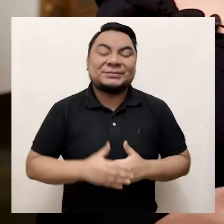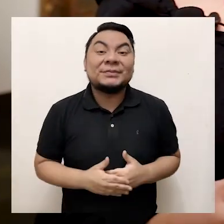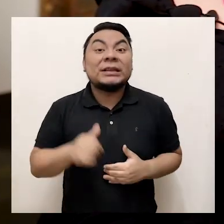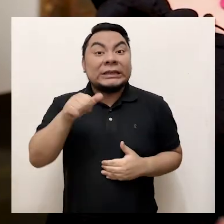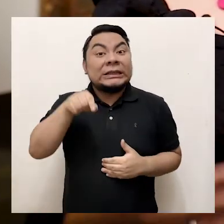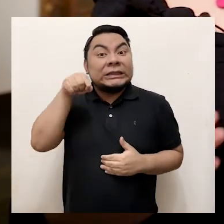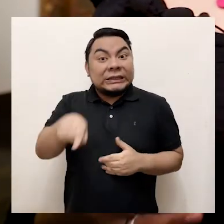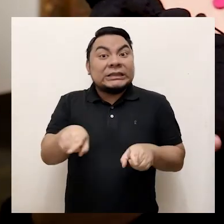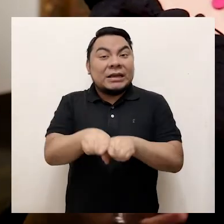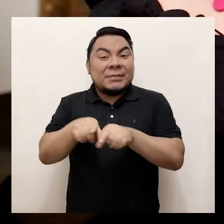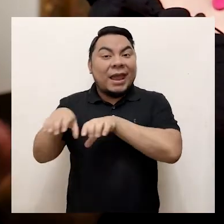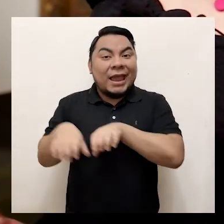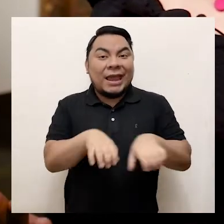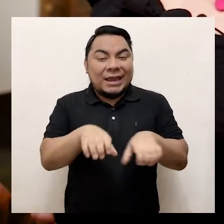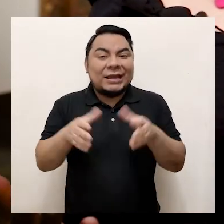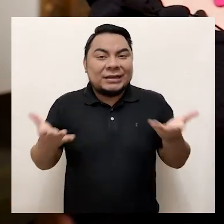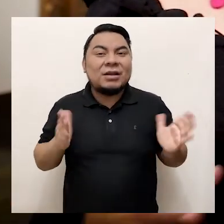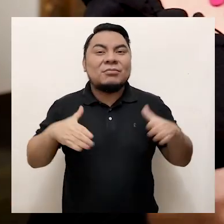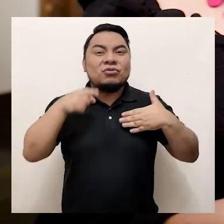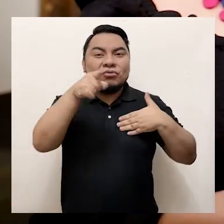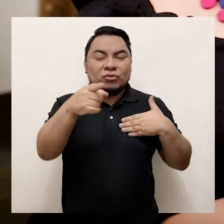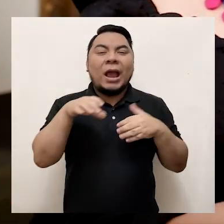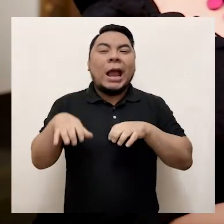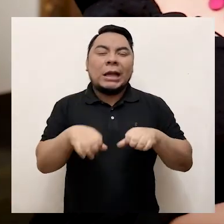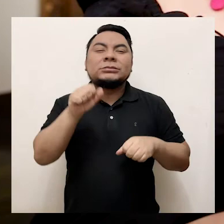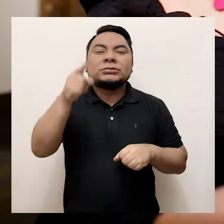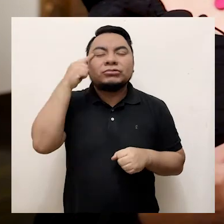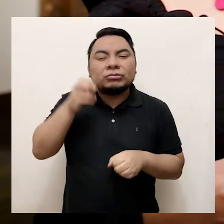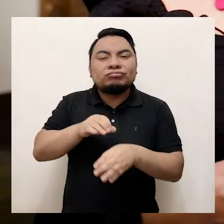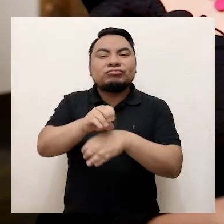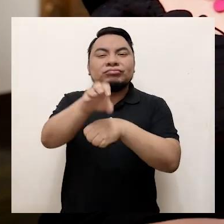presente, a través de las actividades que podrás